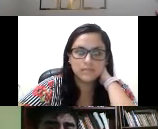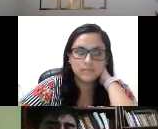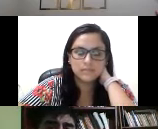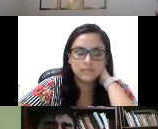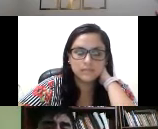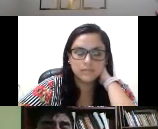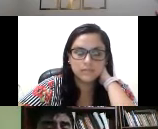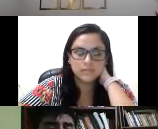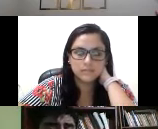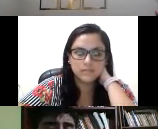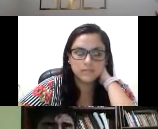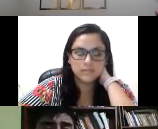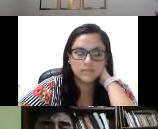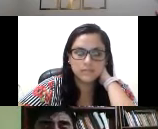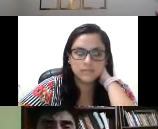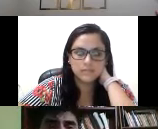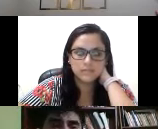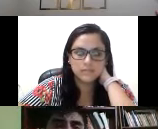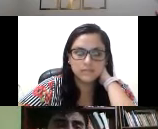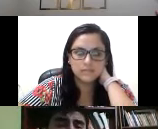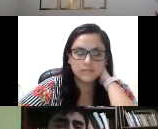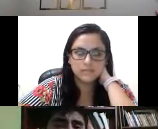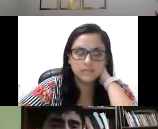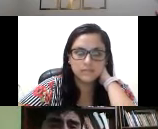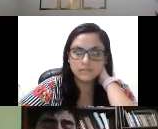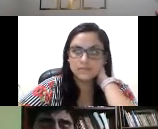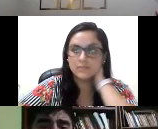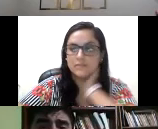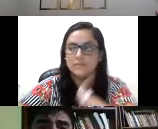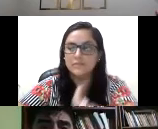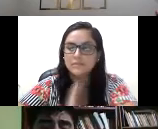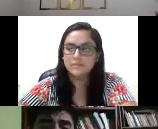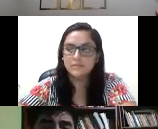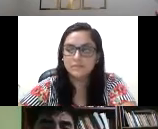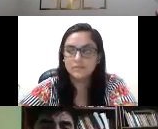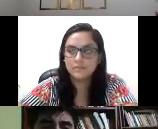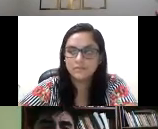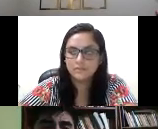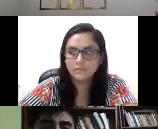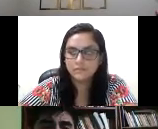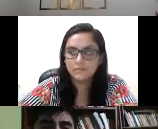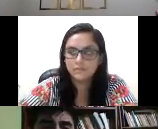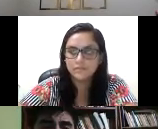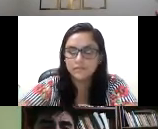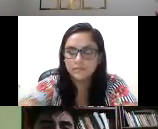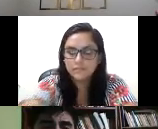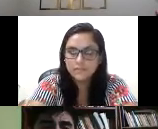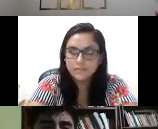Por consumir animales exóticos, ¿no? Por tener un contacto directo con lo que es, pues, un mercado en el cual